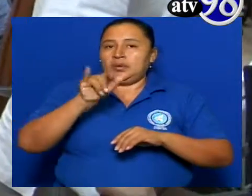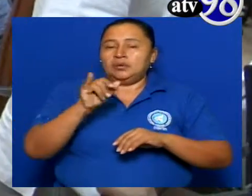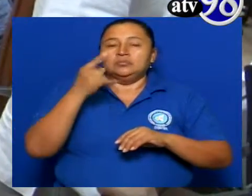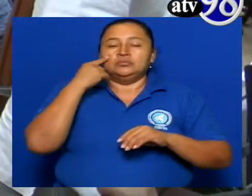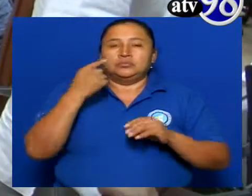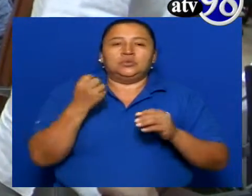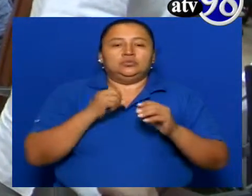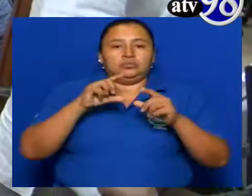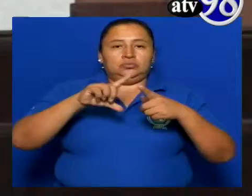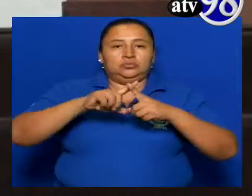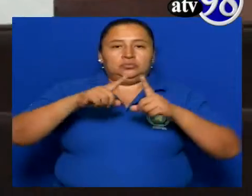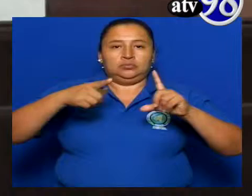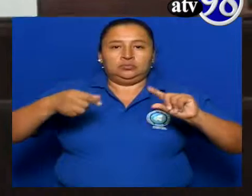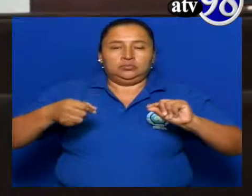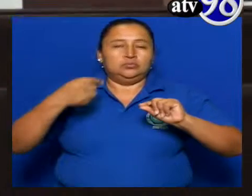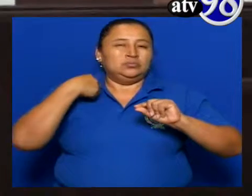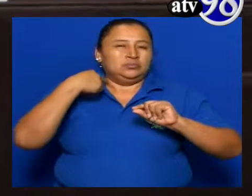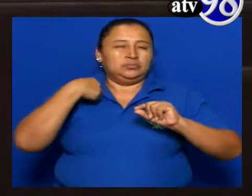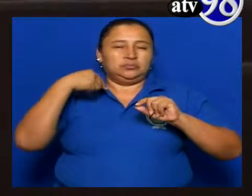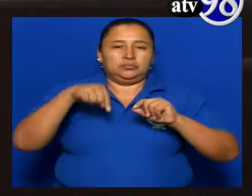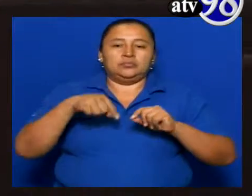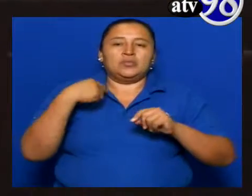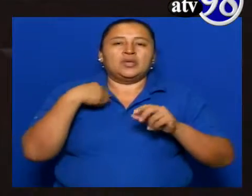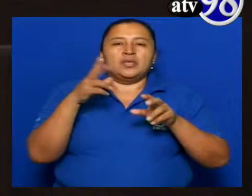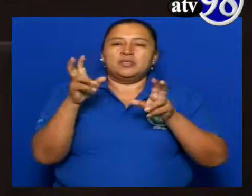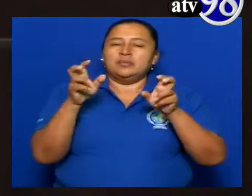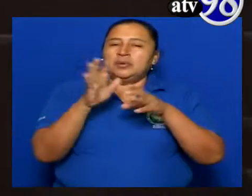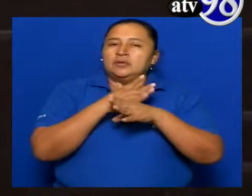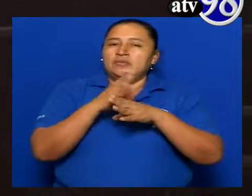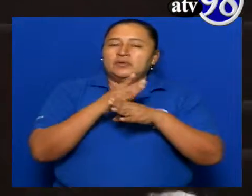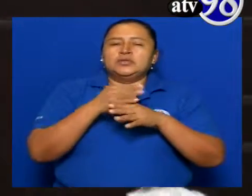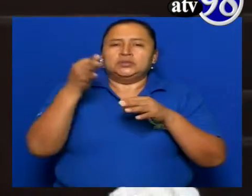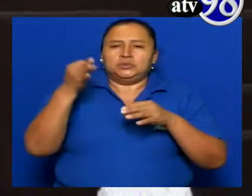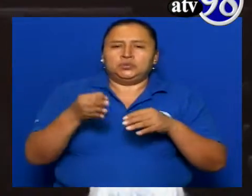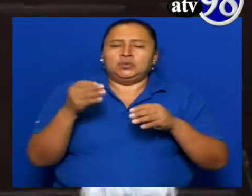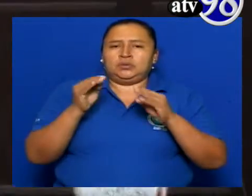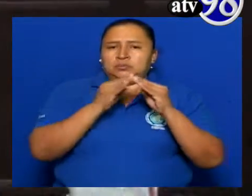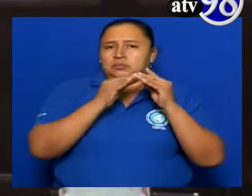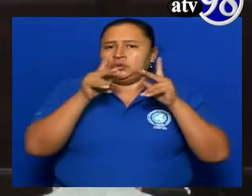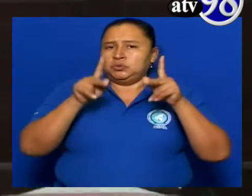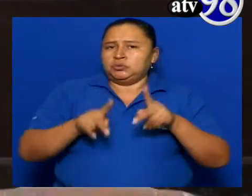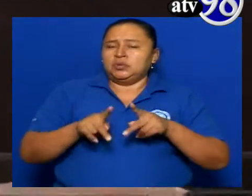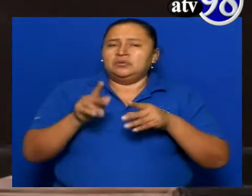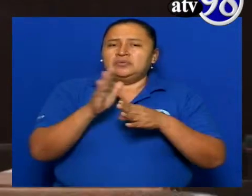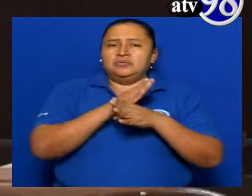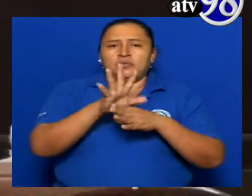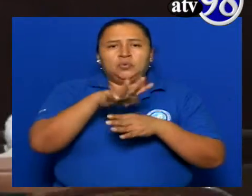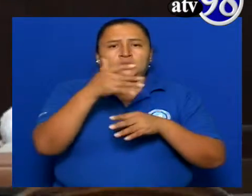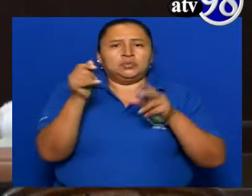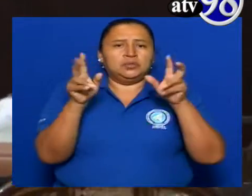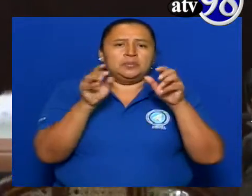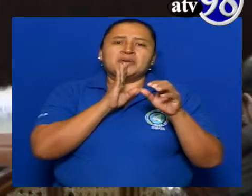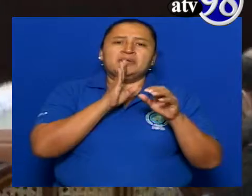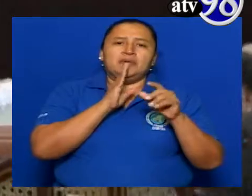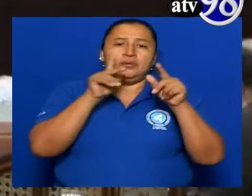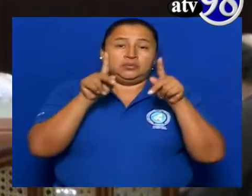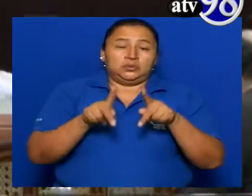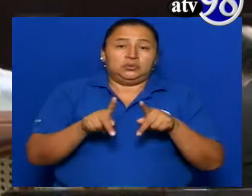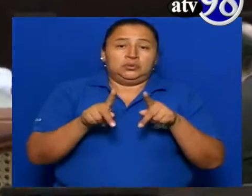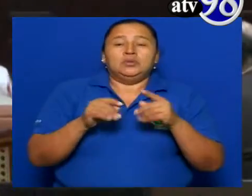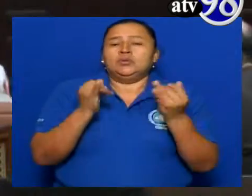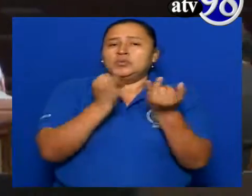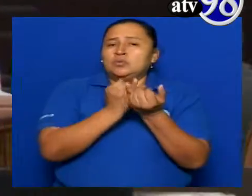al Consejo Supremo Electoral y aspectos sobre seguridad ciudadana fueron entre otros los temas abordados. Asimismo,